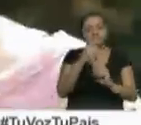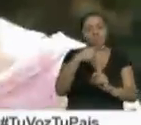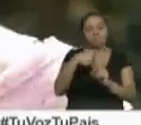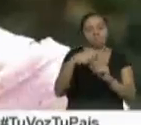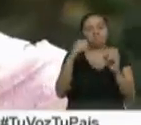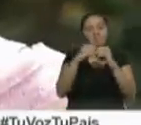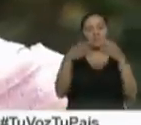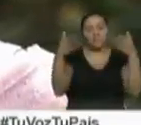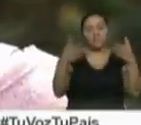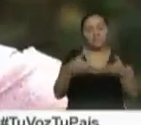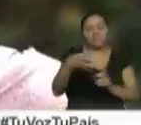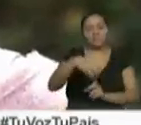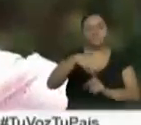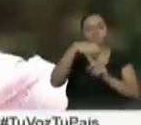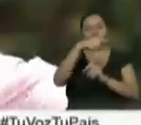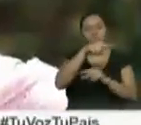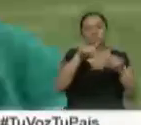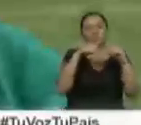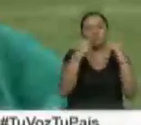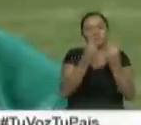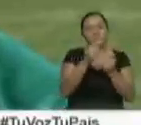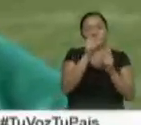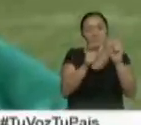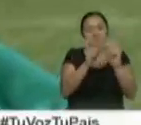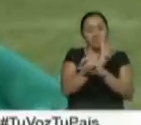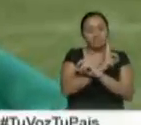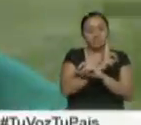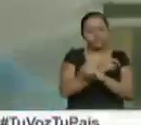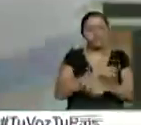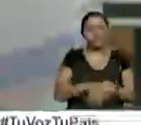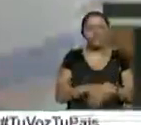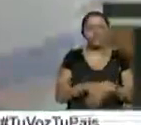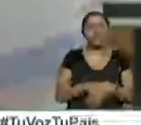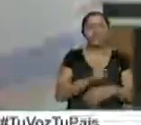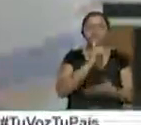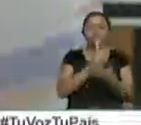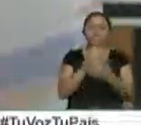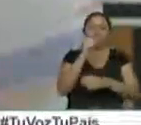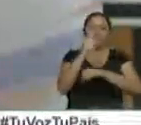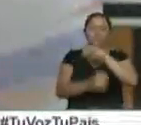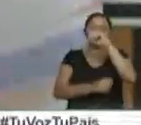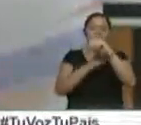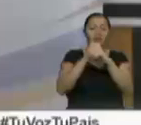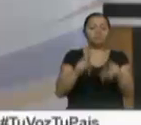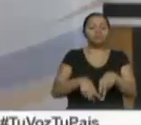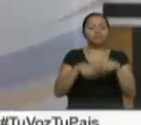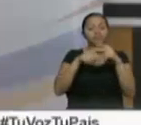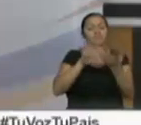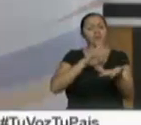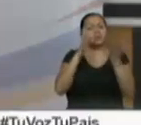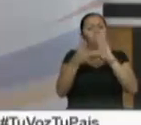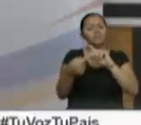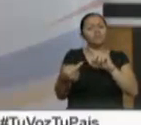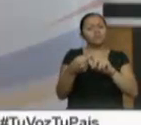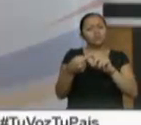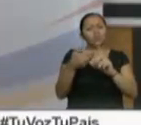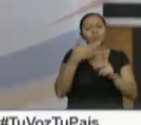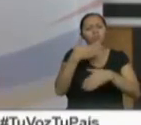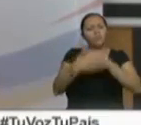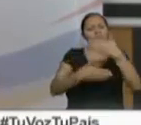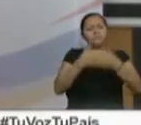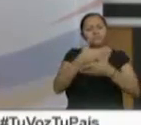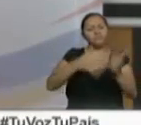la atención prioritaria de este grupo de personas. Y una década al inicio de la Revolución Ciudadana, posicionando el ámbito